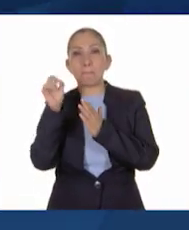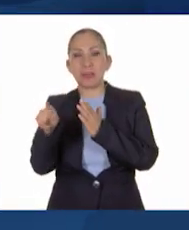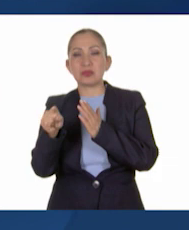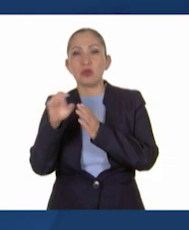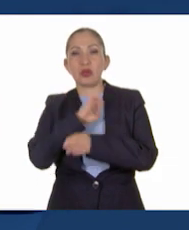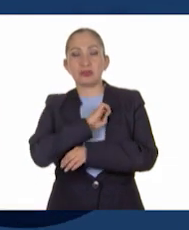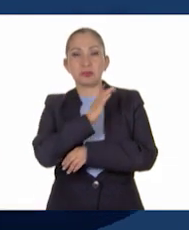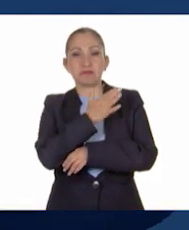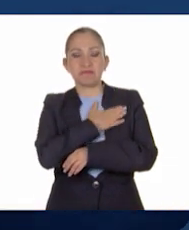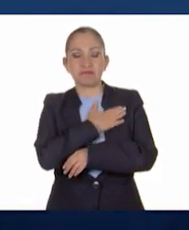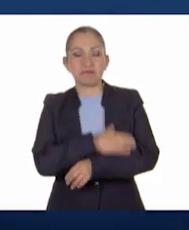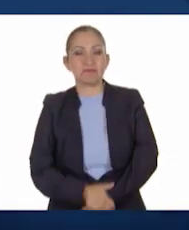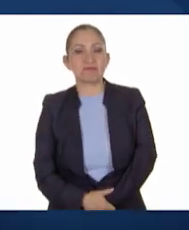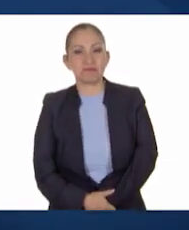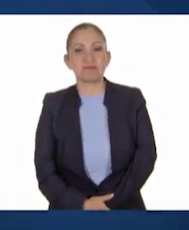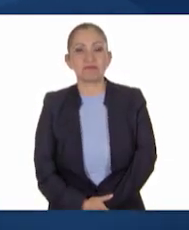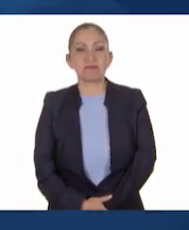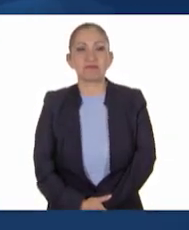de español.